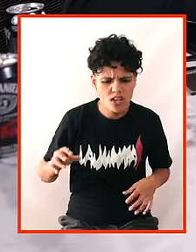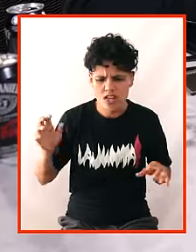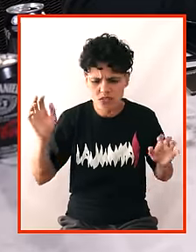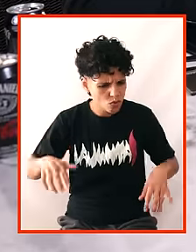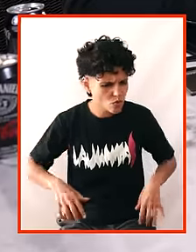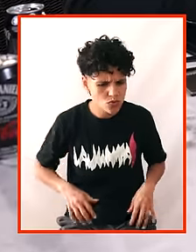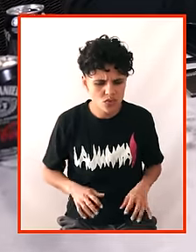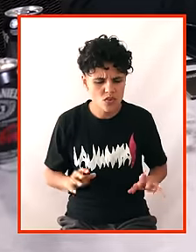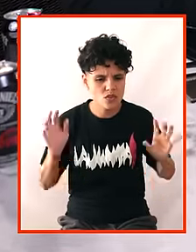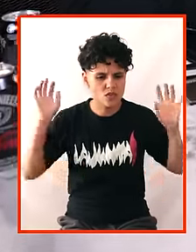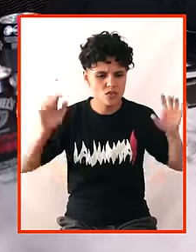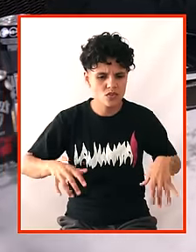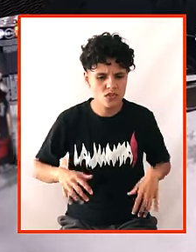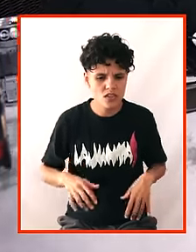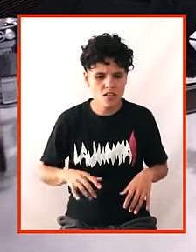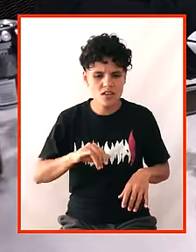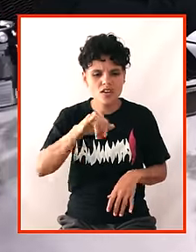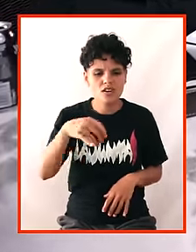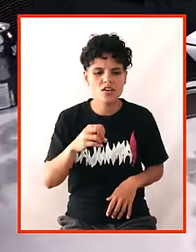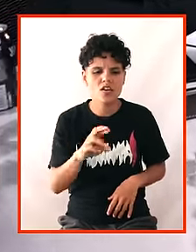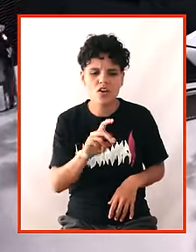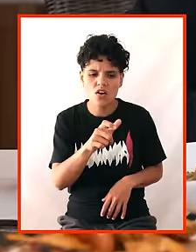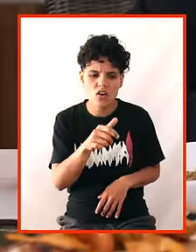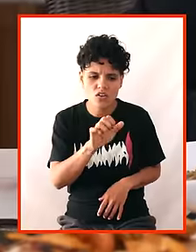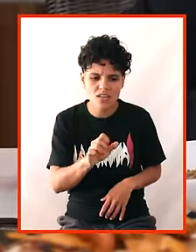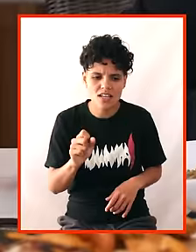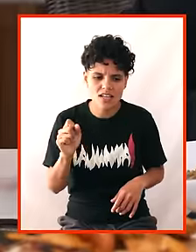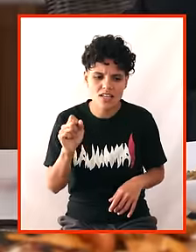Lluvia. No la cachas, ¿eh? Jorge González, ¿no? ¿En serio?